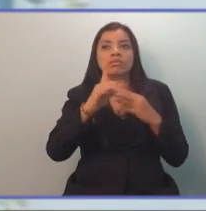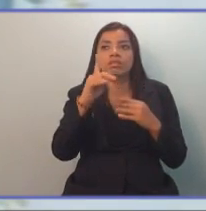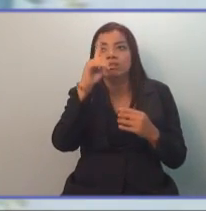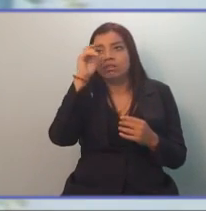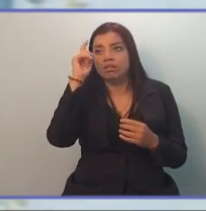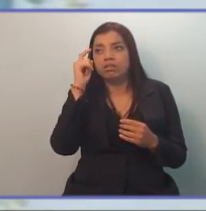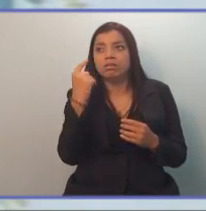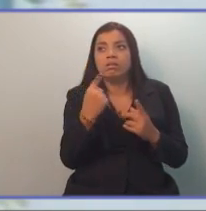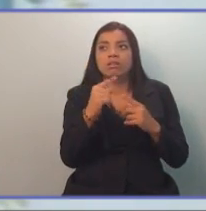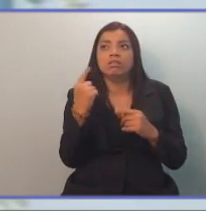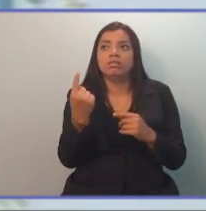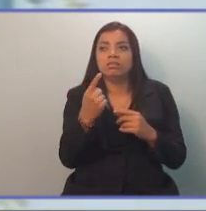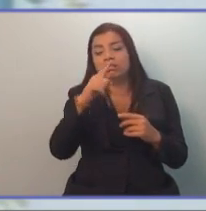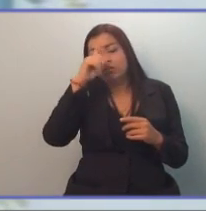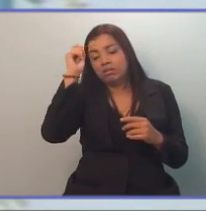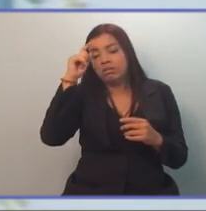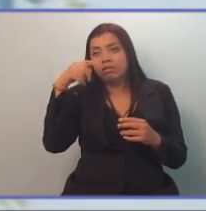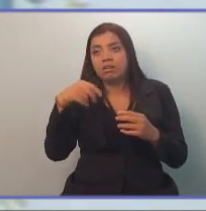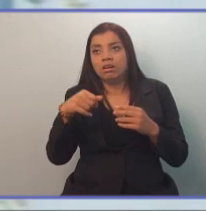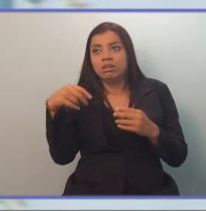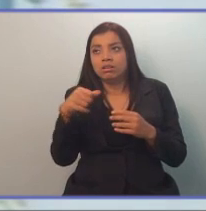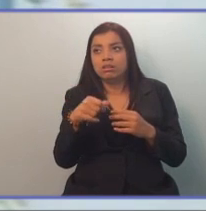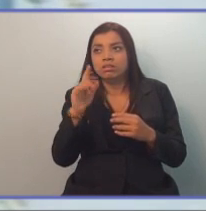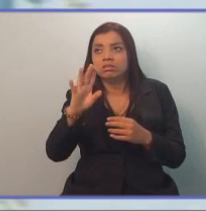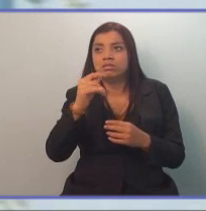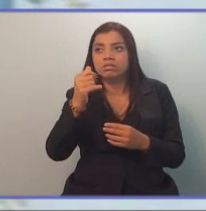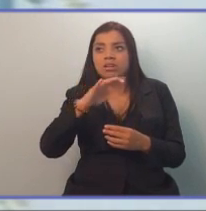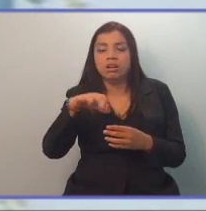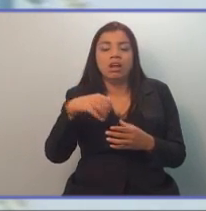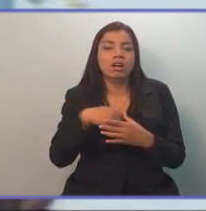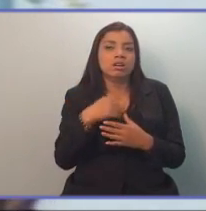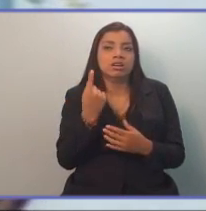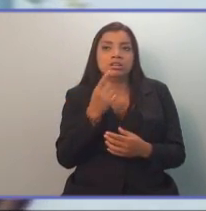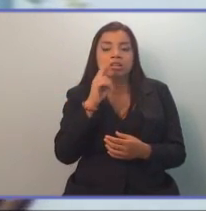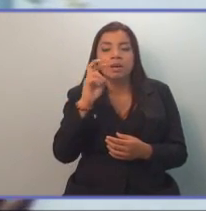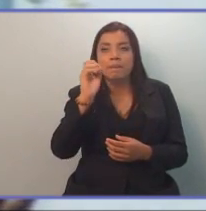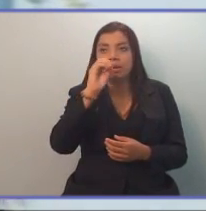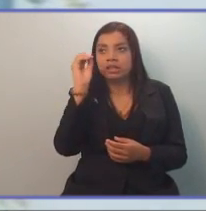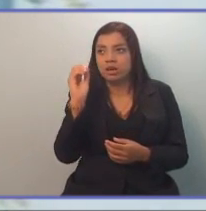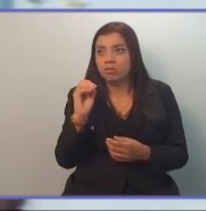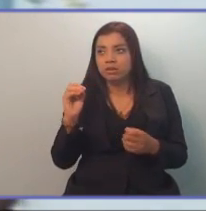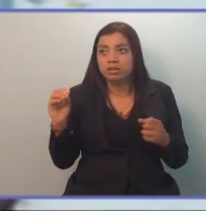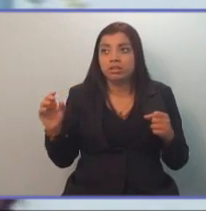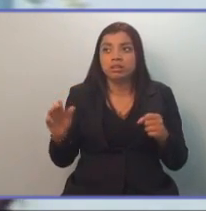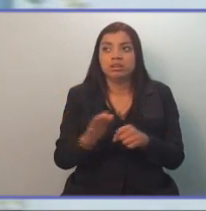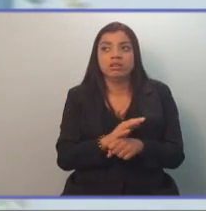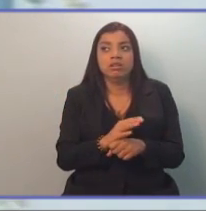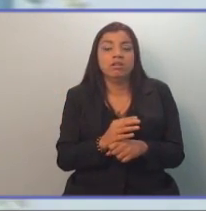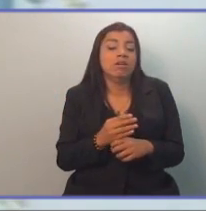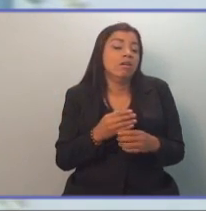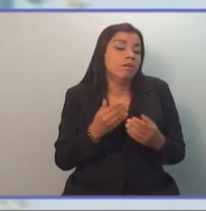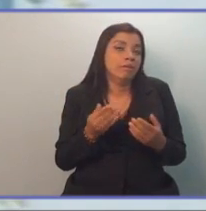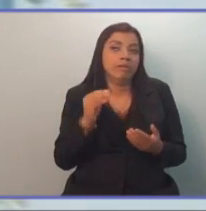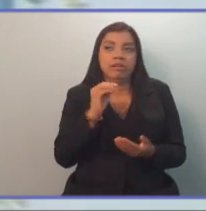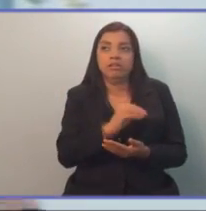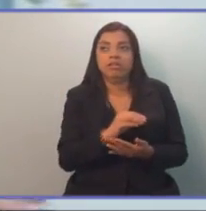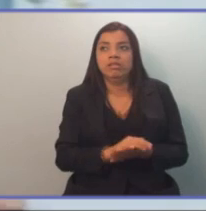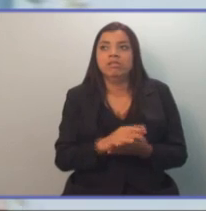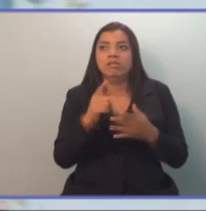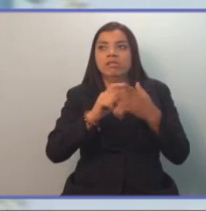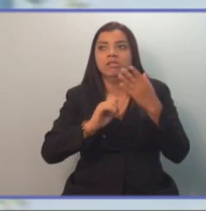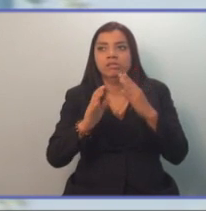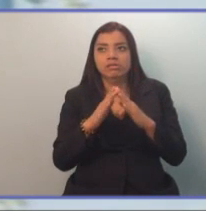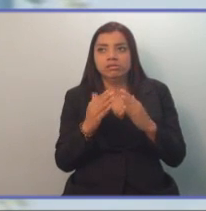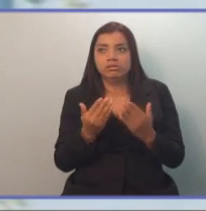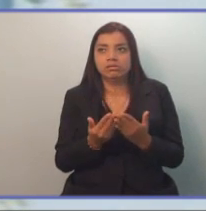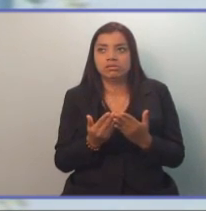de los trabajadores, se le embargaba el 20% del salario completo, aún fuera este el mínimo. la Constitución